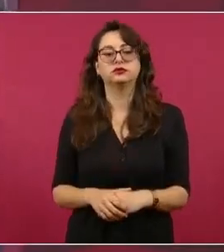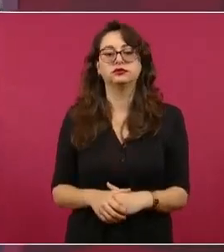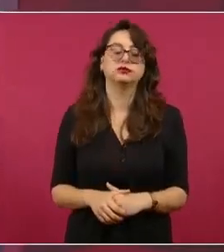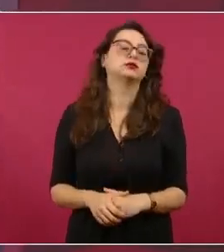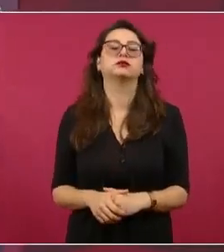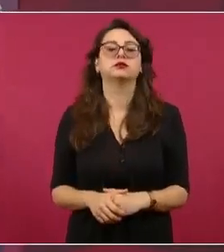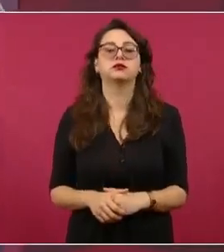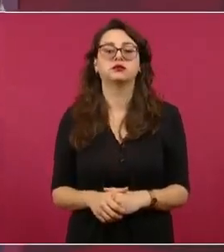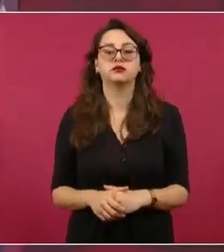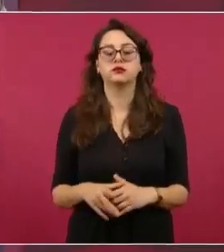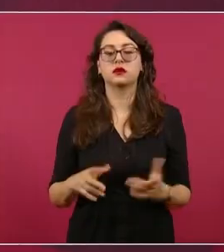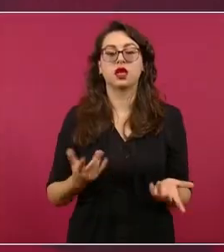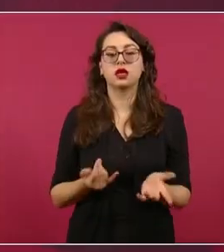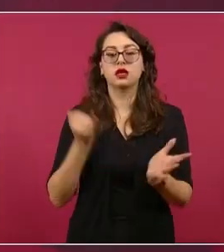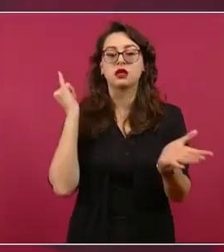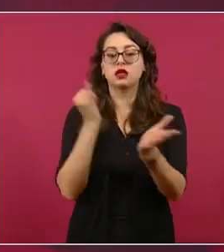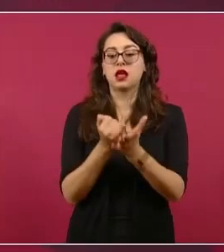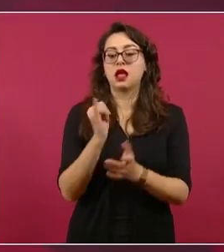por encima de la inflación.